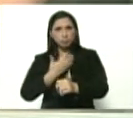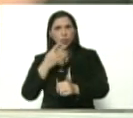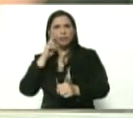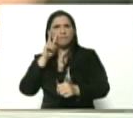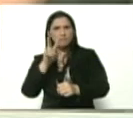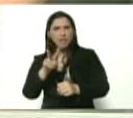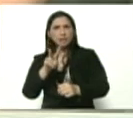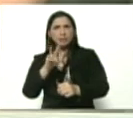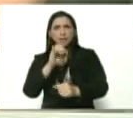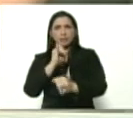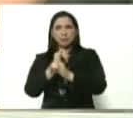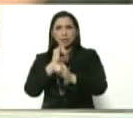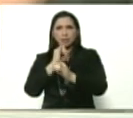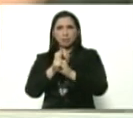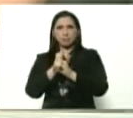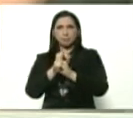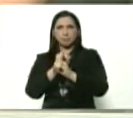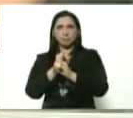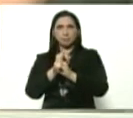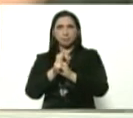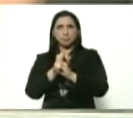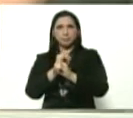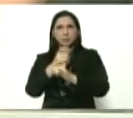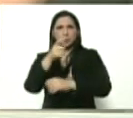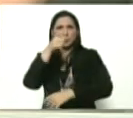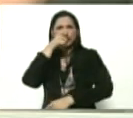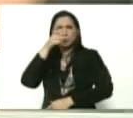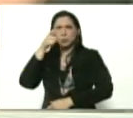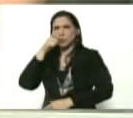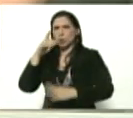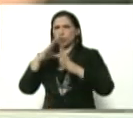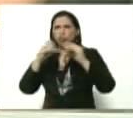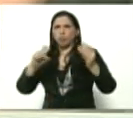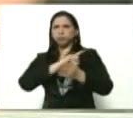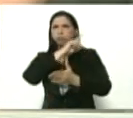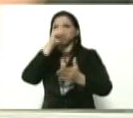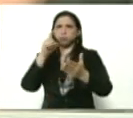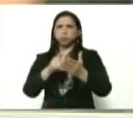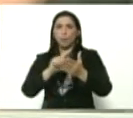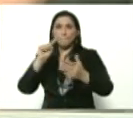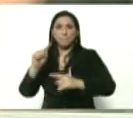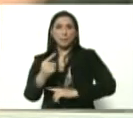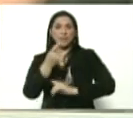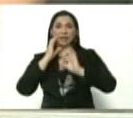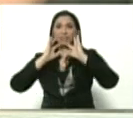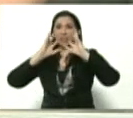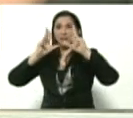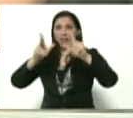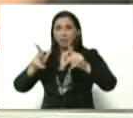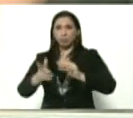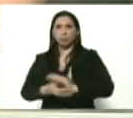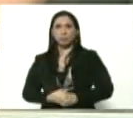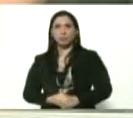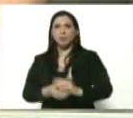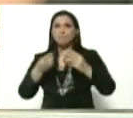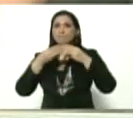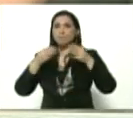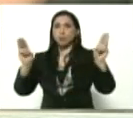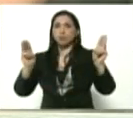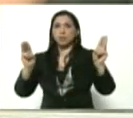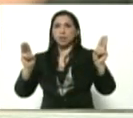través de internet y captar en toda su magnitud. Esta es la primera declaración pública que